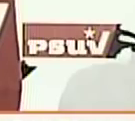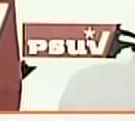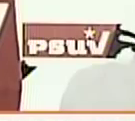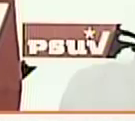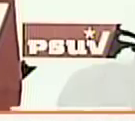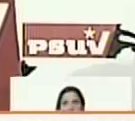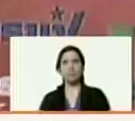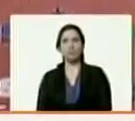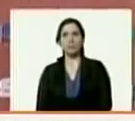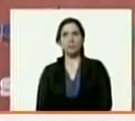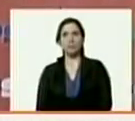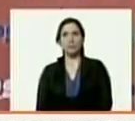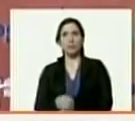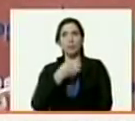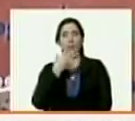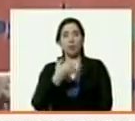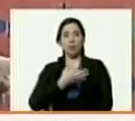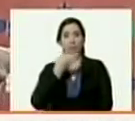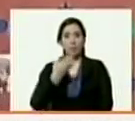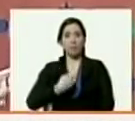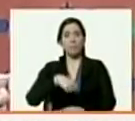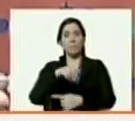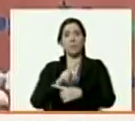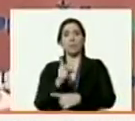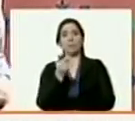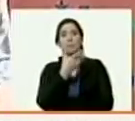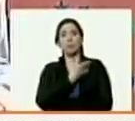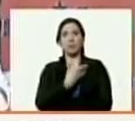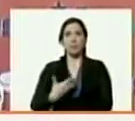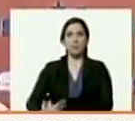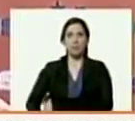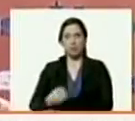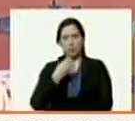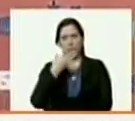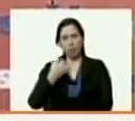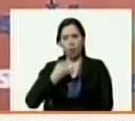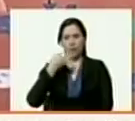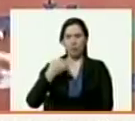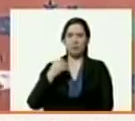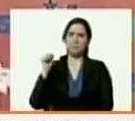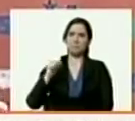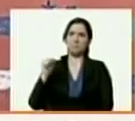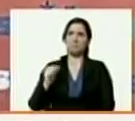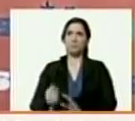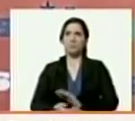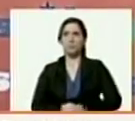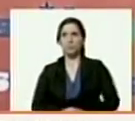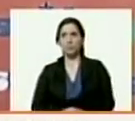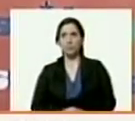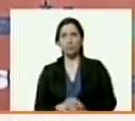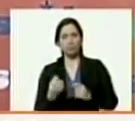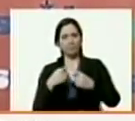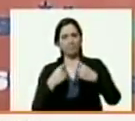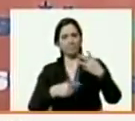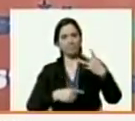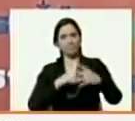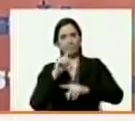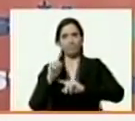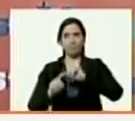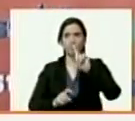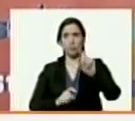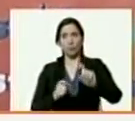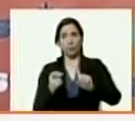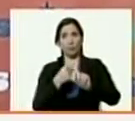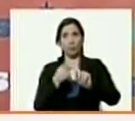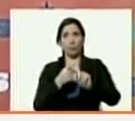Buenas tardes, primer vicepresidente. Buenas tardes. Tengo varias preguntas. La